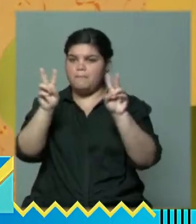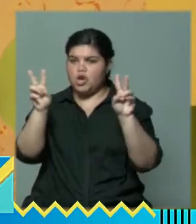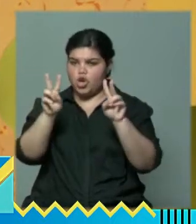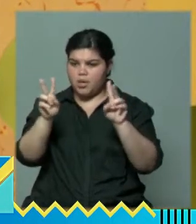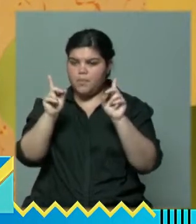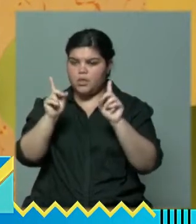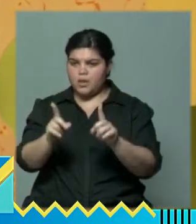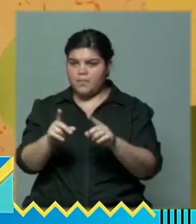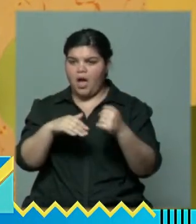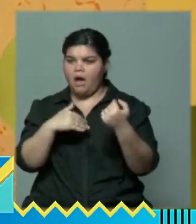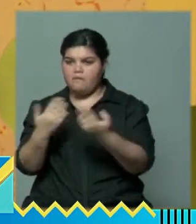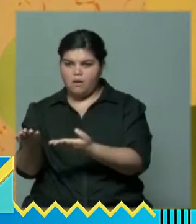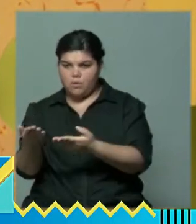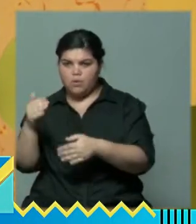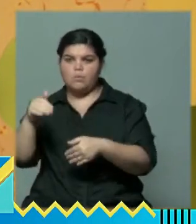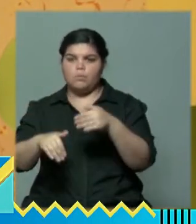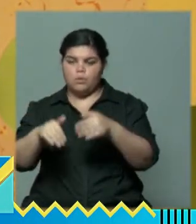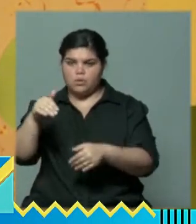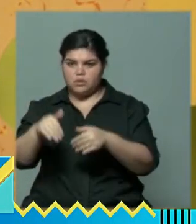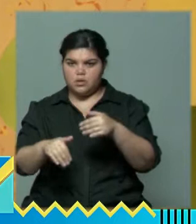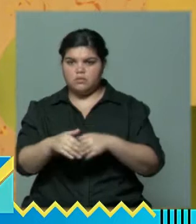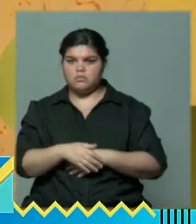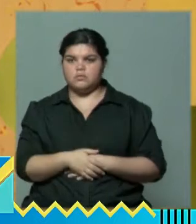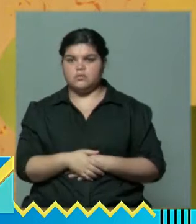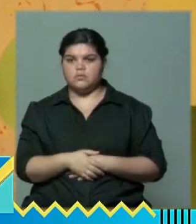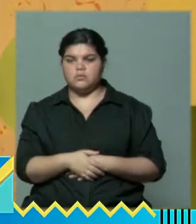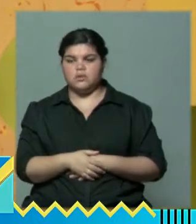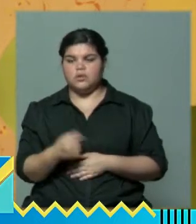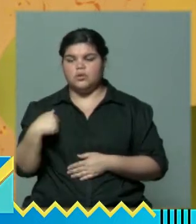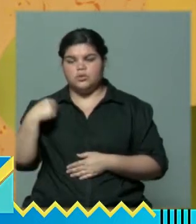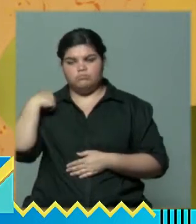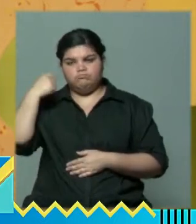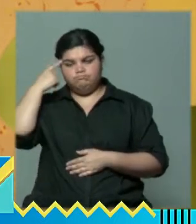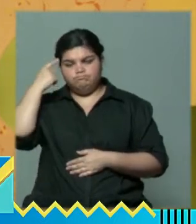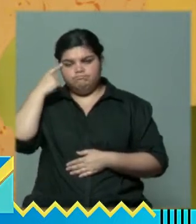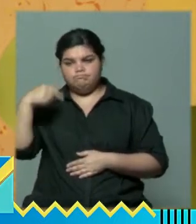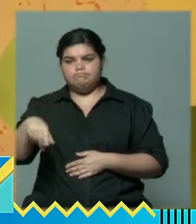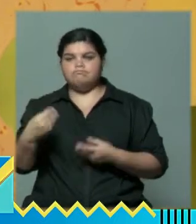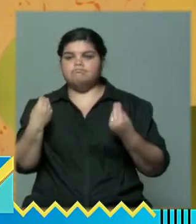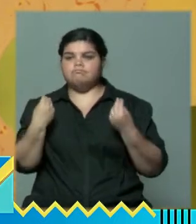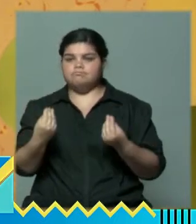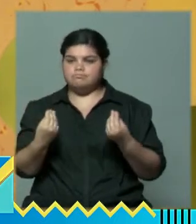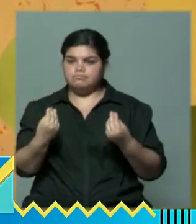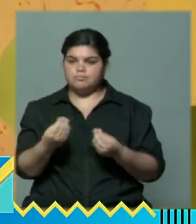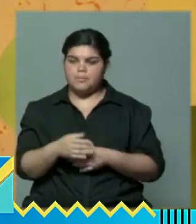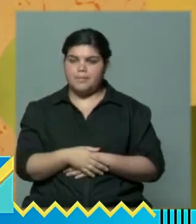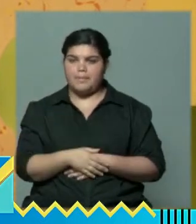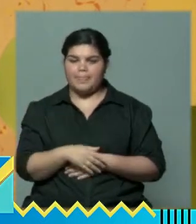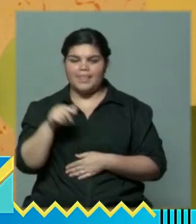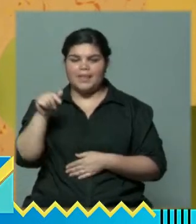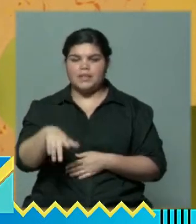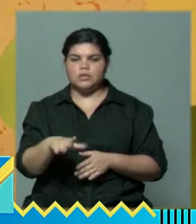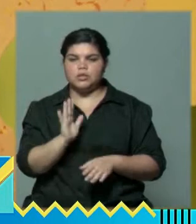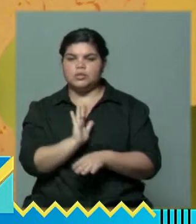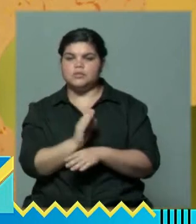mayoritariamente el peronismo votó a favor. Y considero que esto es directamente poner en la ilegalidad